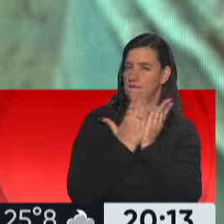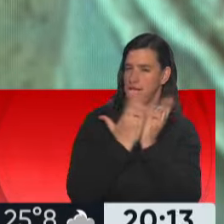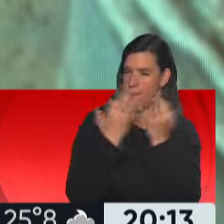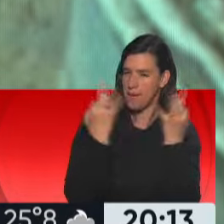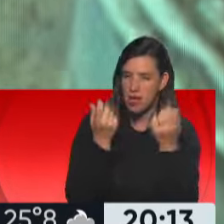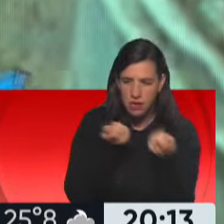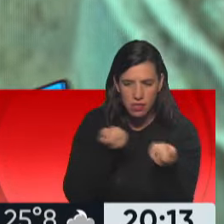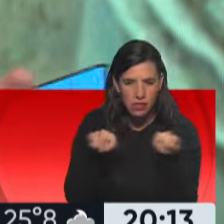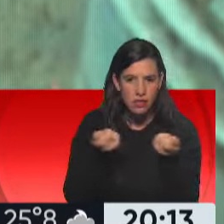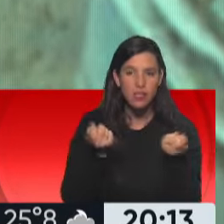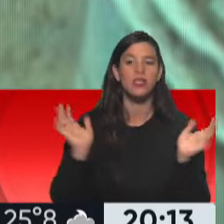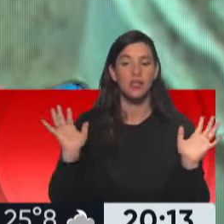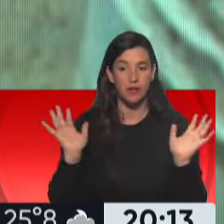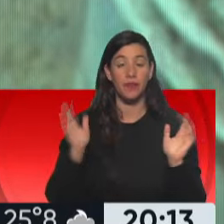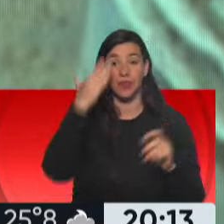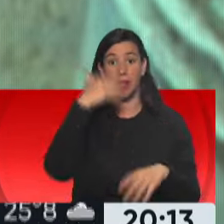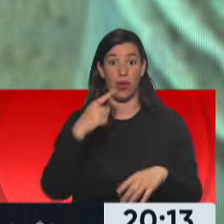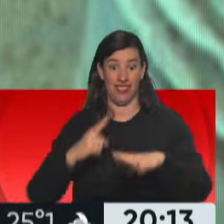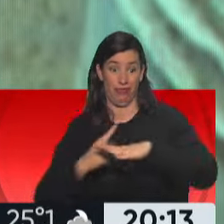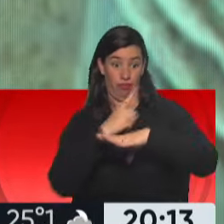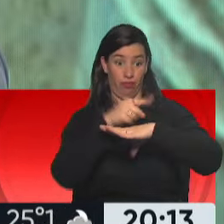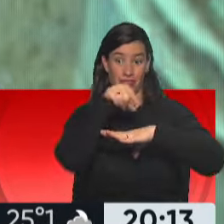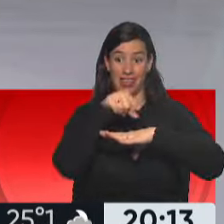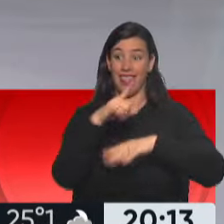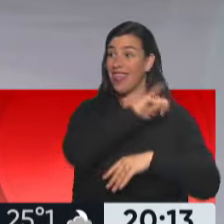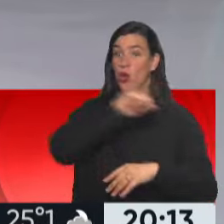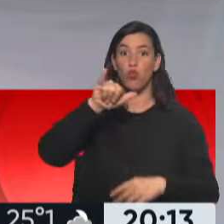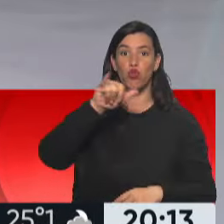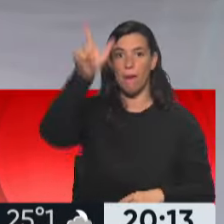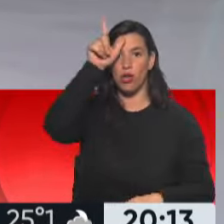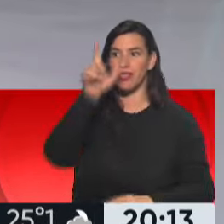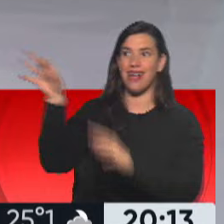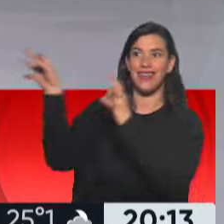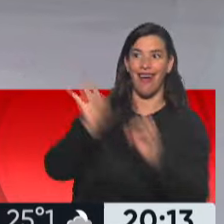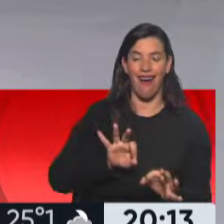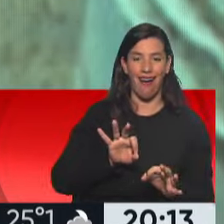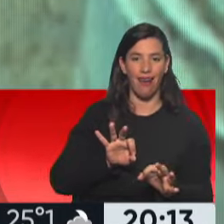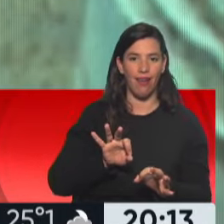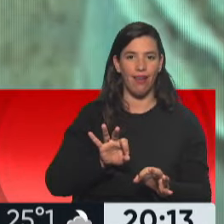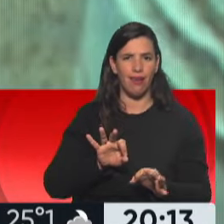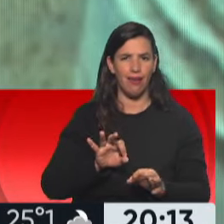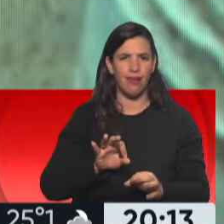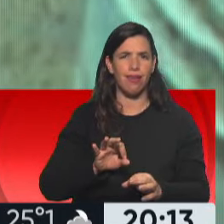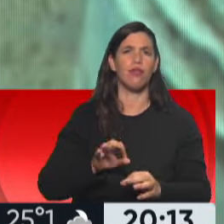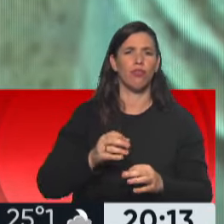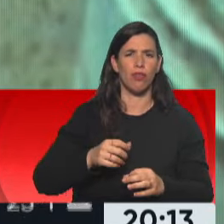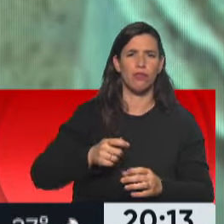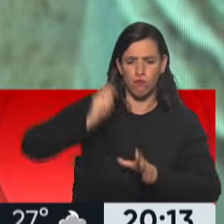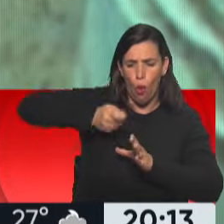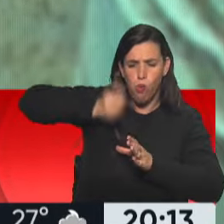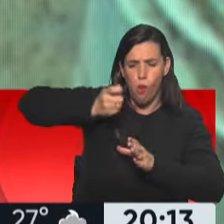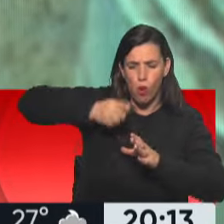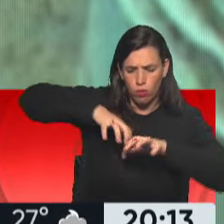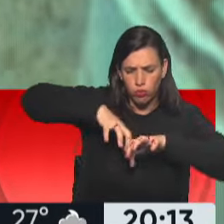partir de la denuncia de esta famosa varilla, sí, señor. Empezaron a hacer el agujero a ver qué era lo que había. Claro. Primer metro, nada.